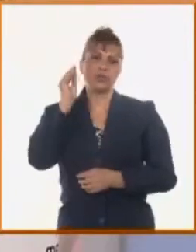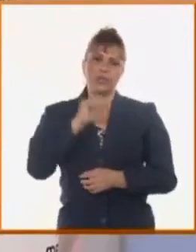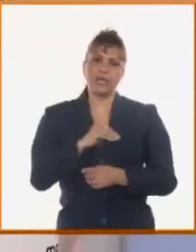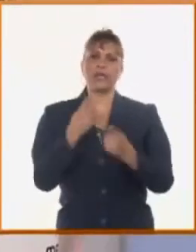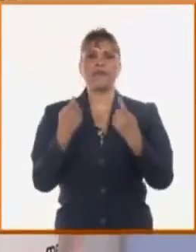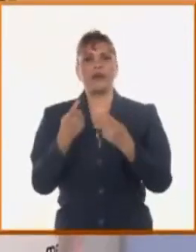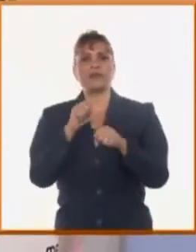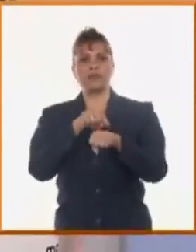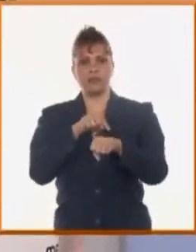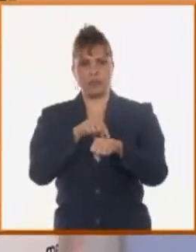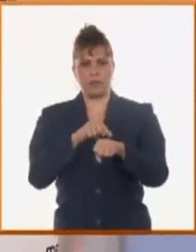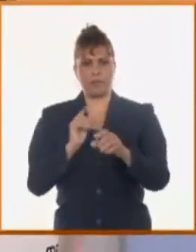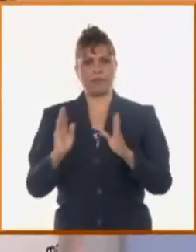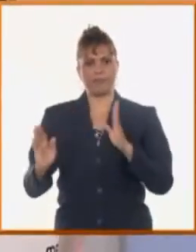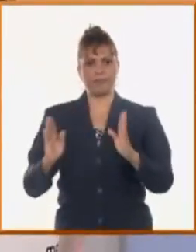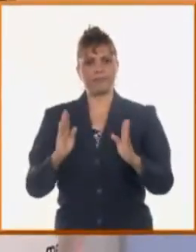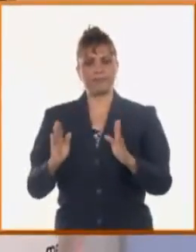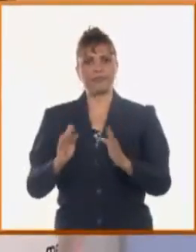un tiempo,